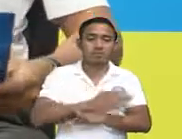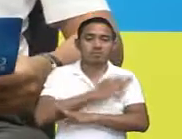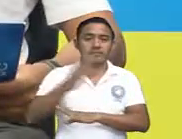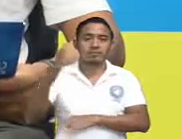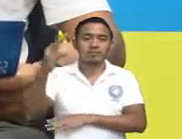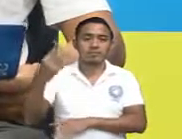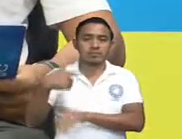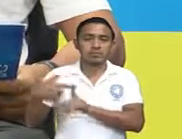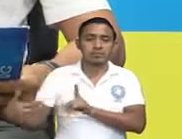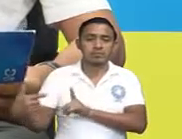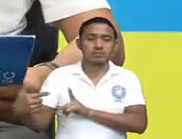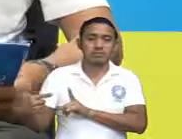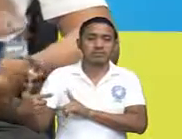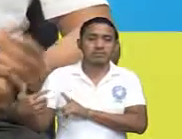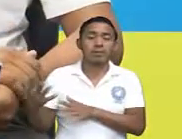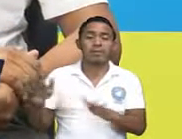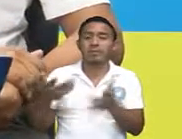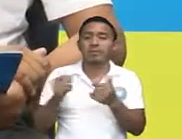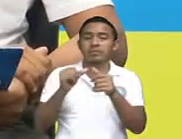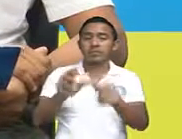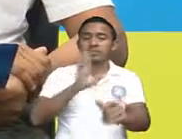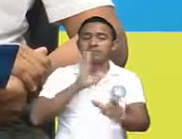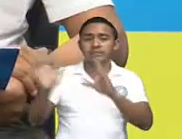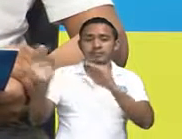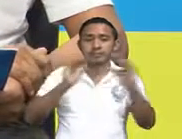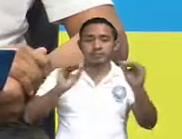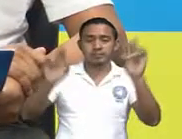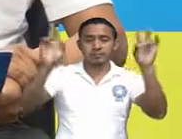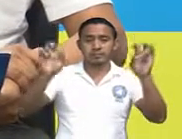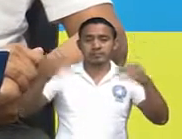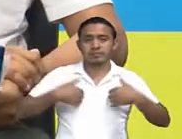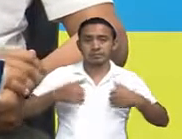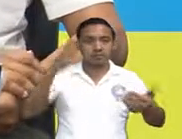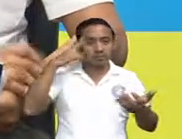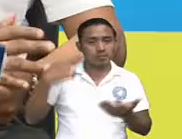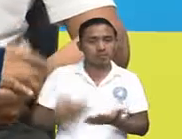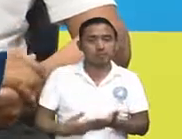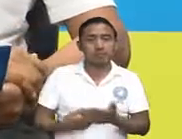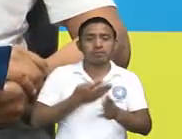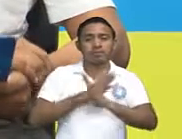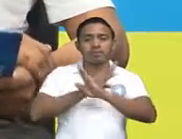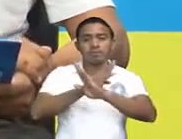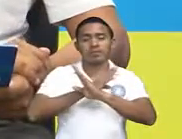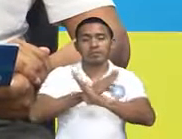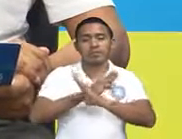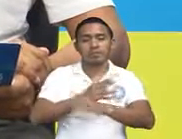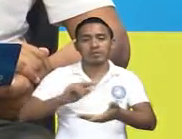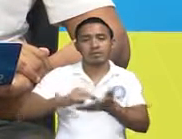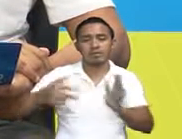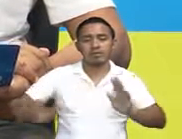a 3 y media, para seguir conversando sobre temas de salud. Recuerde,